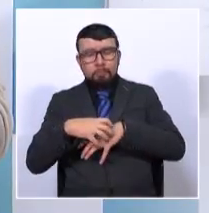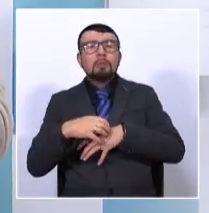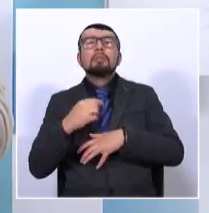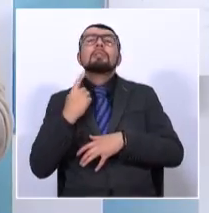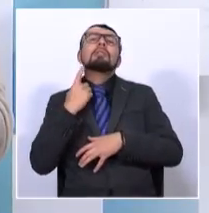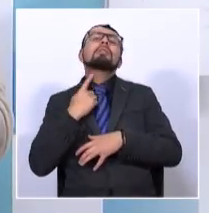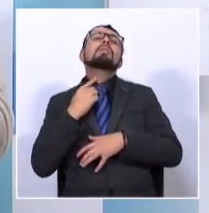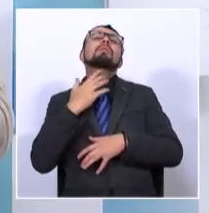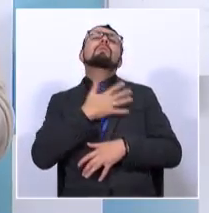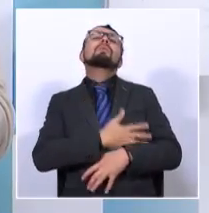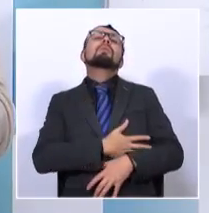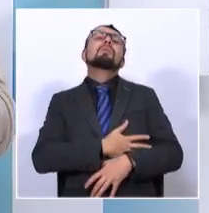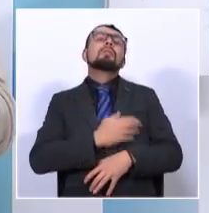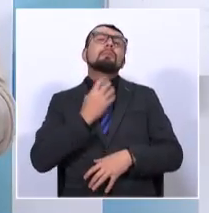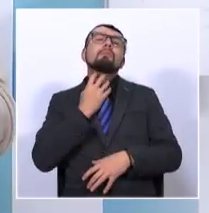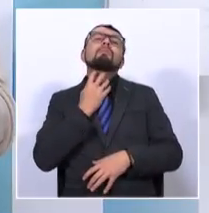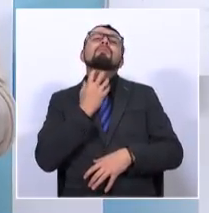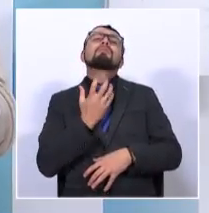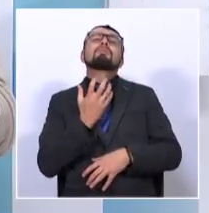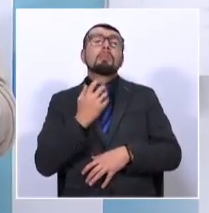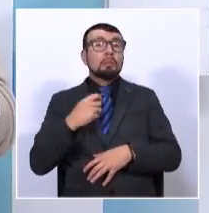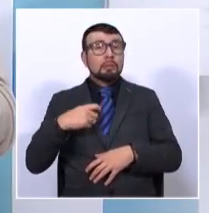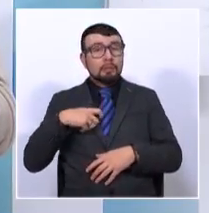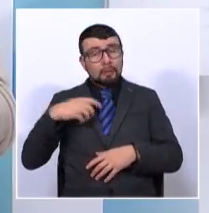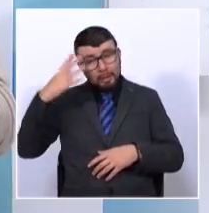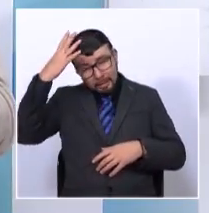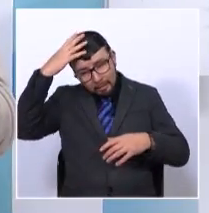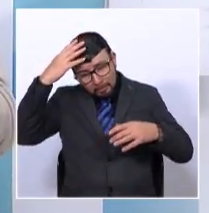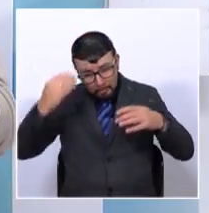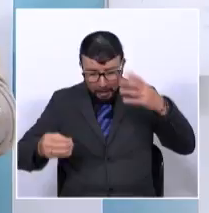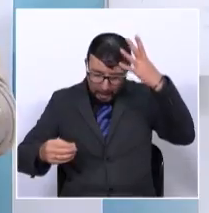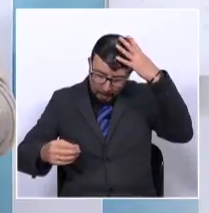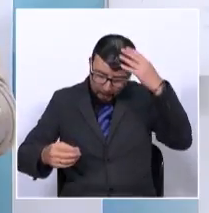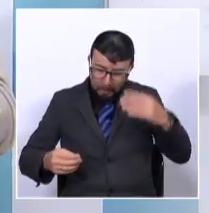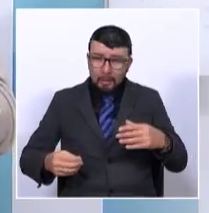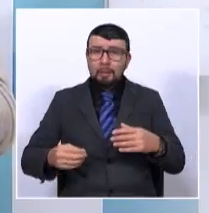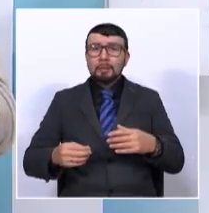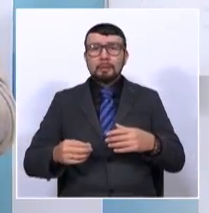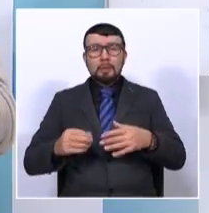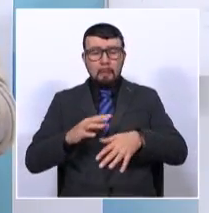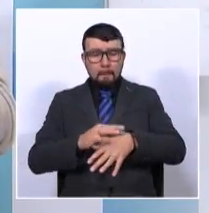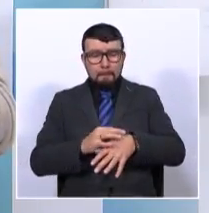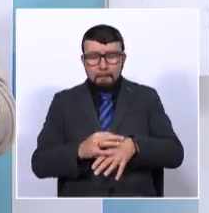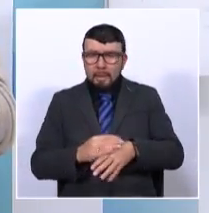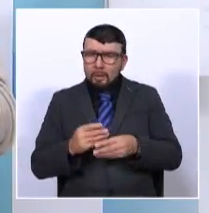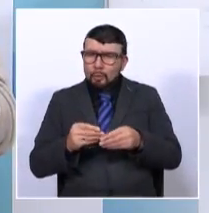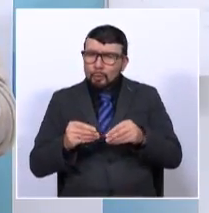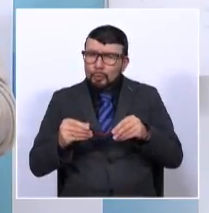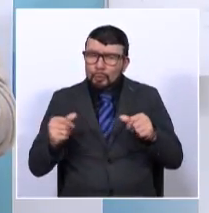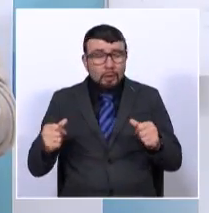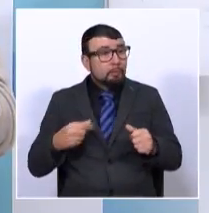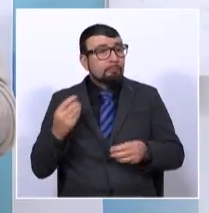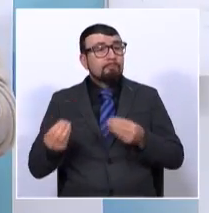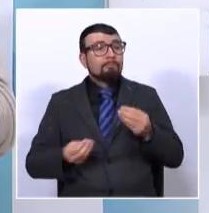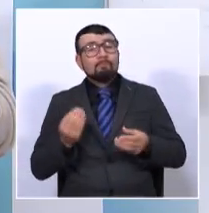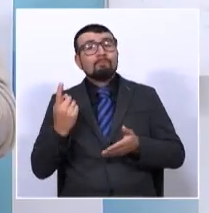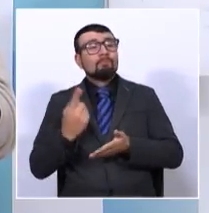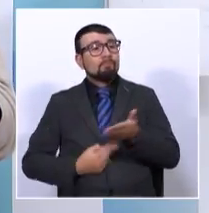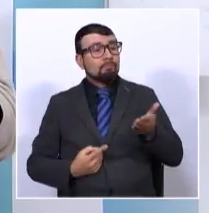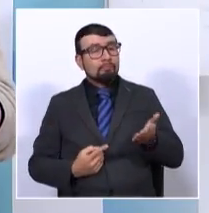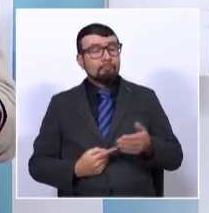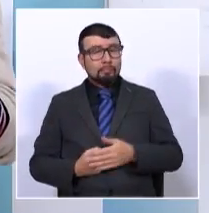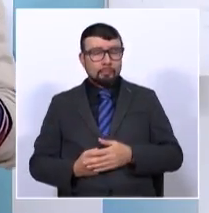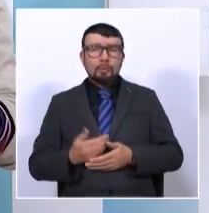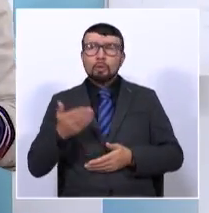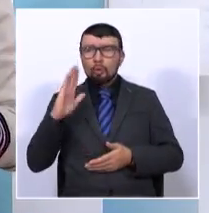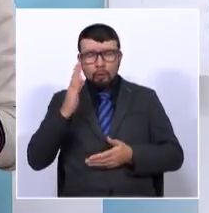tiroides y se me está alterando la misma. Tengo caída del cabello, piel seca y otros síntomas. ¿Qué debo de hacer? Gracias, Dios